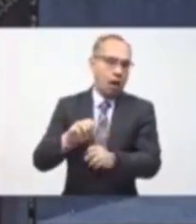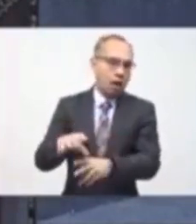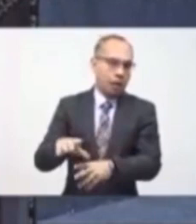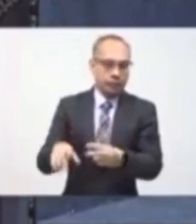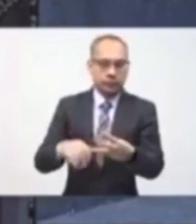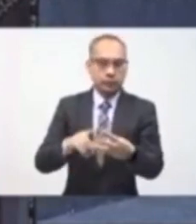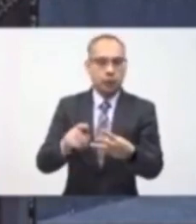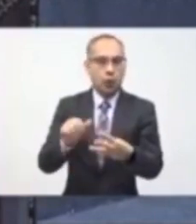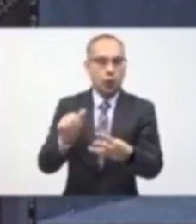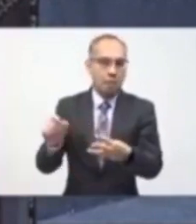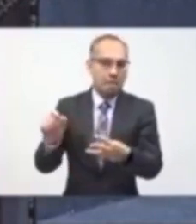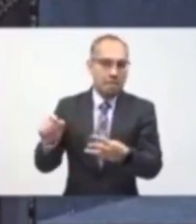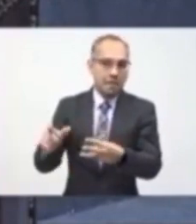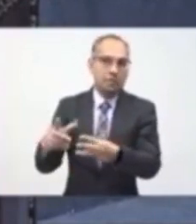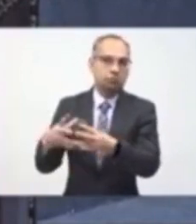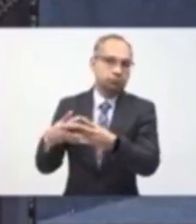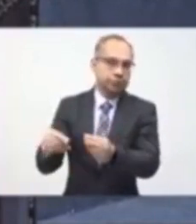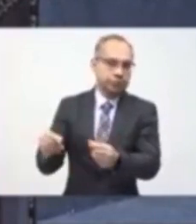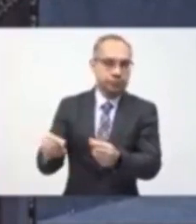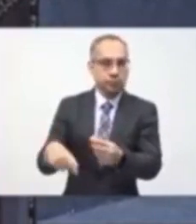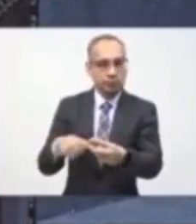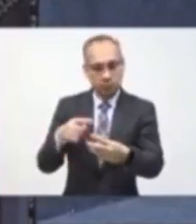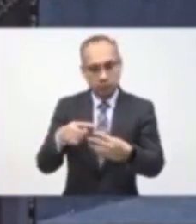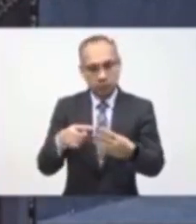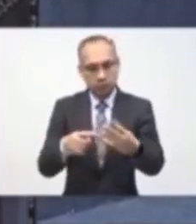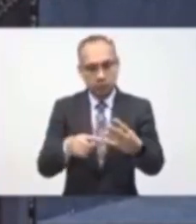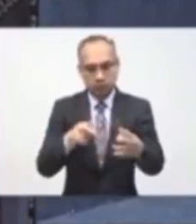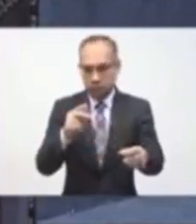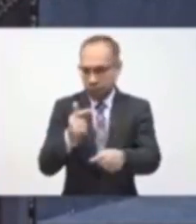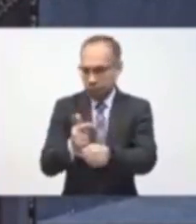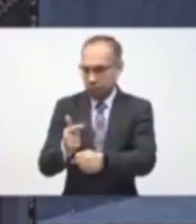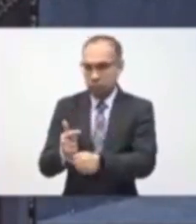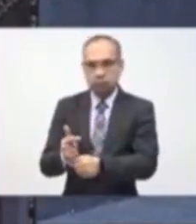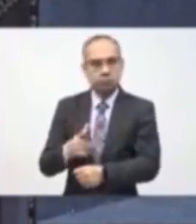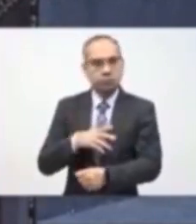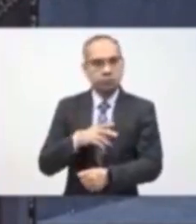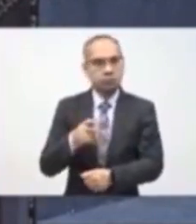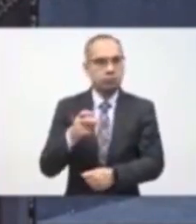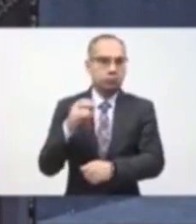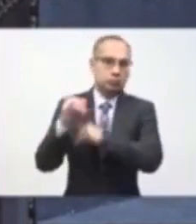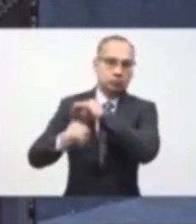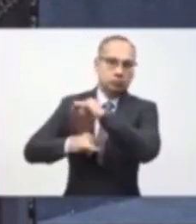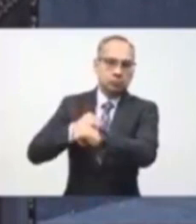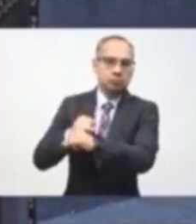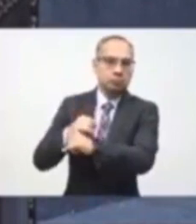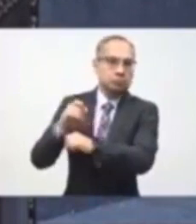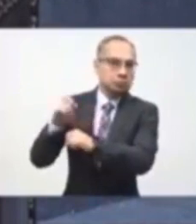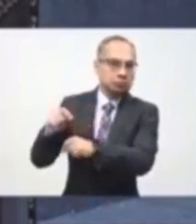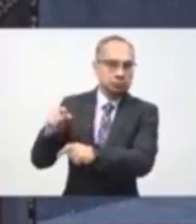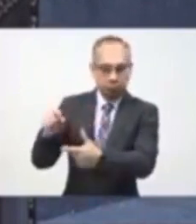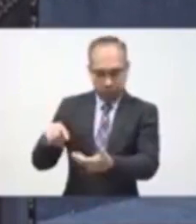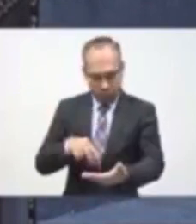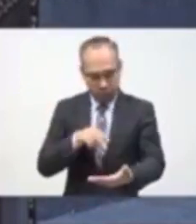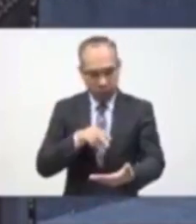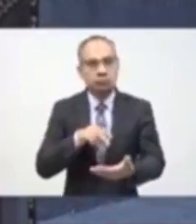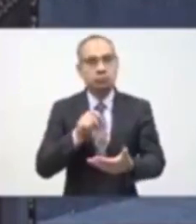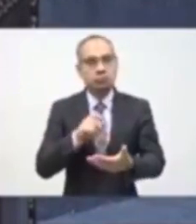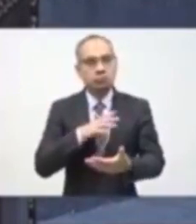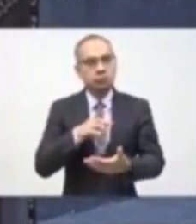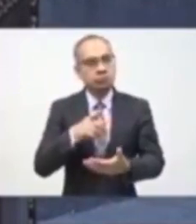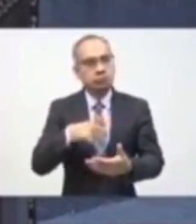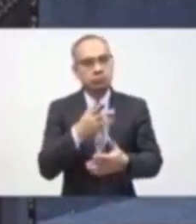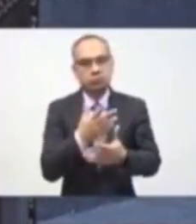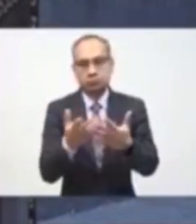aplicables en materia de explotación uso o aprovechamiento de aguas nacionales respecto a la concesión número 12